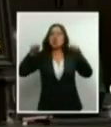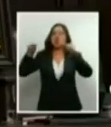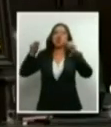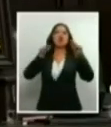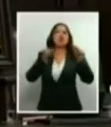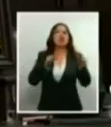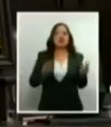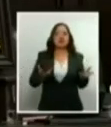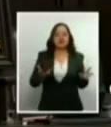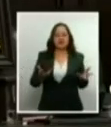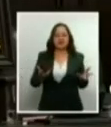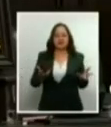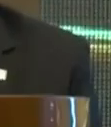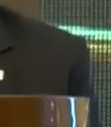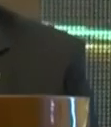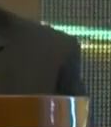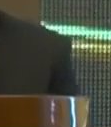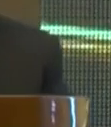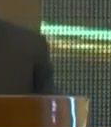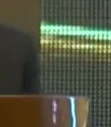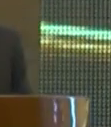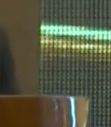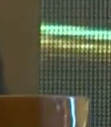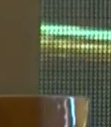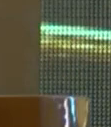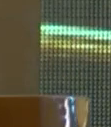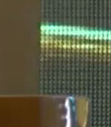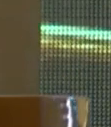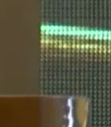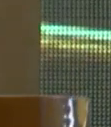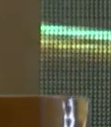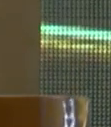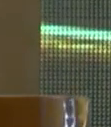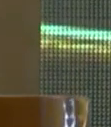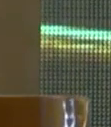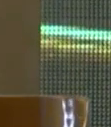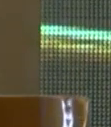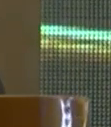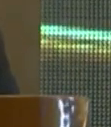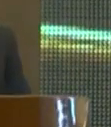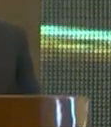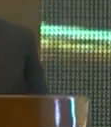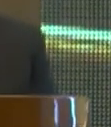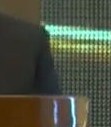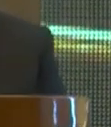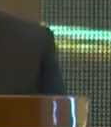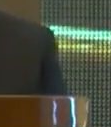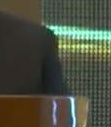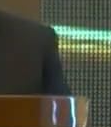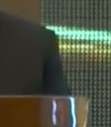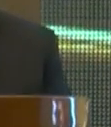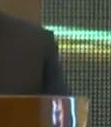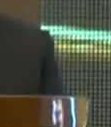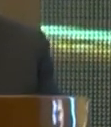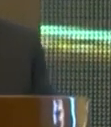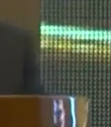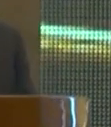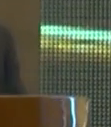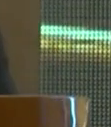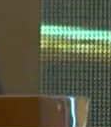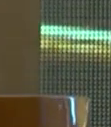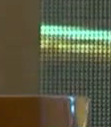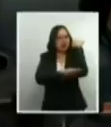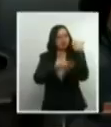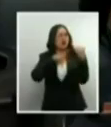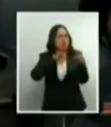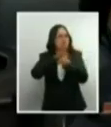había adoptado medidas similares a las del gobierno federal, como la austeridad. Sí, cómo no. Perdón, pero primera clase no es austeridad. Bueno, pues, a lo mejor